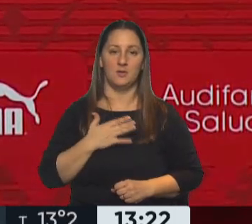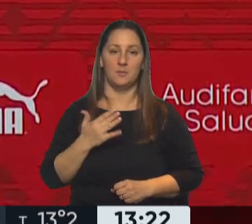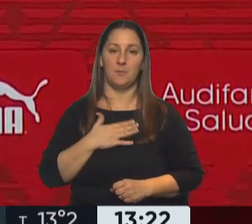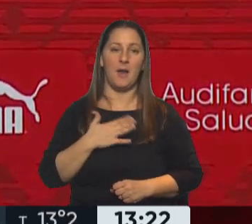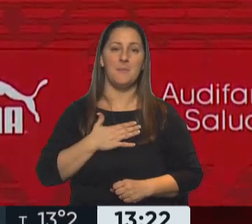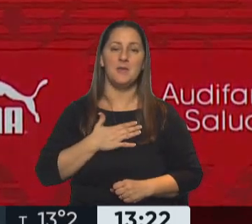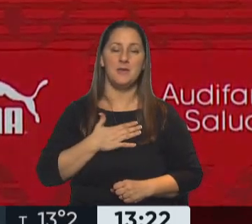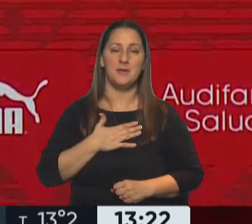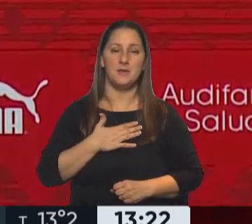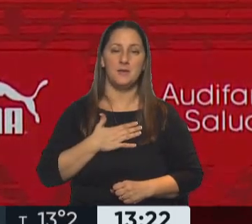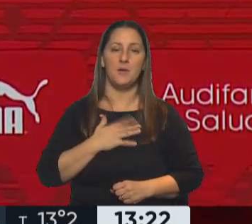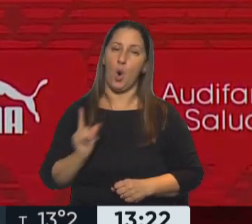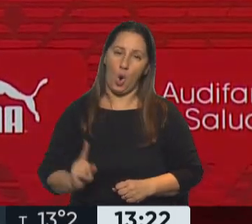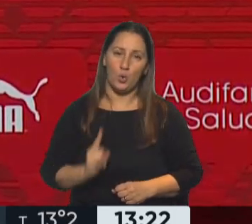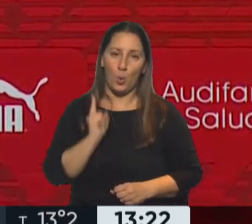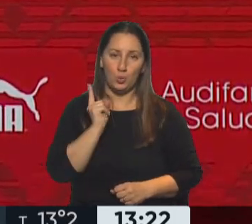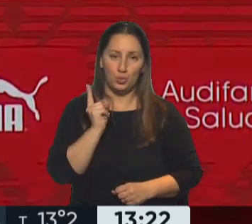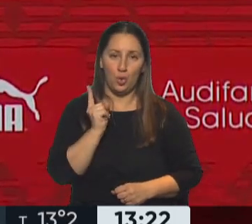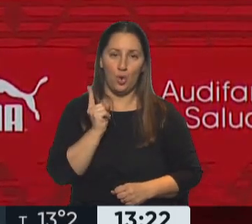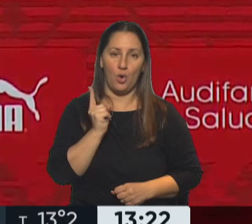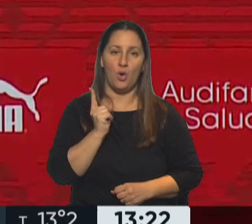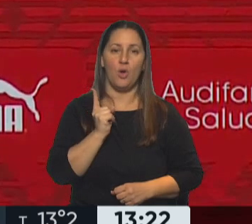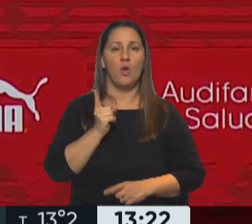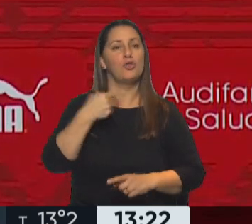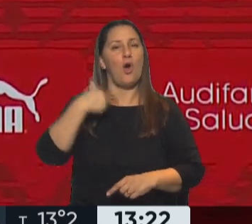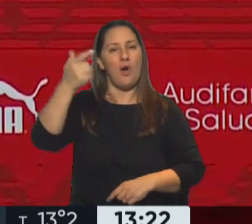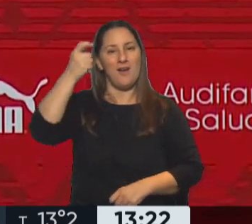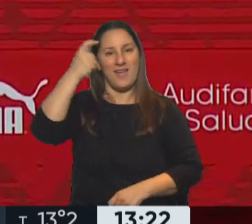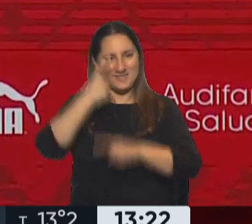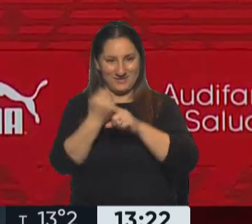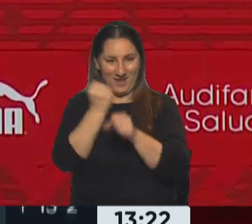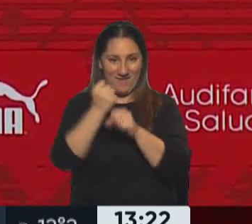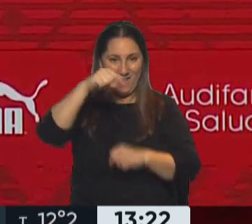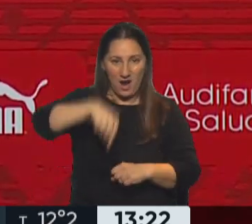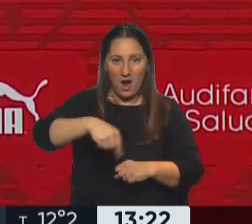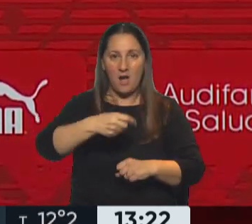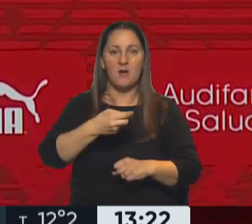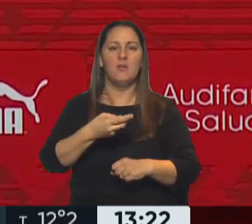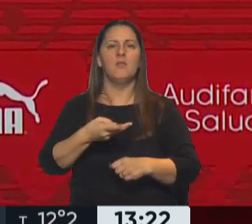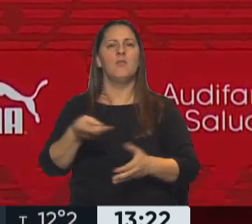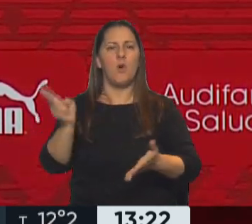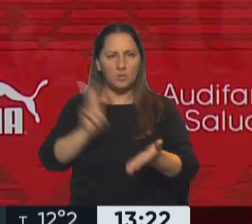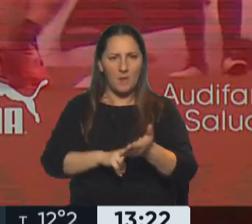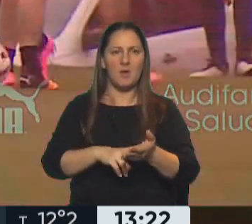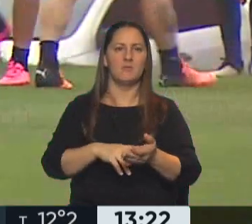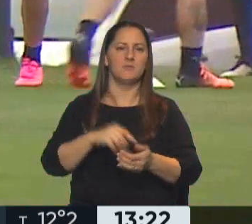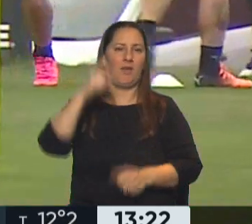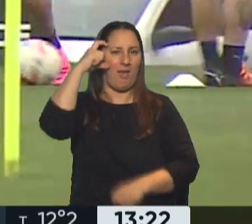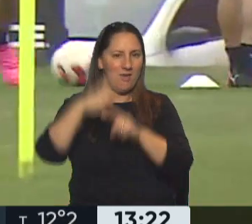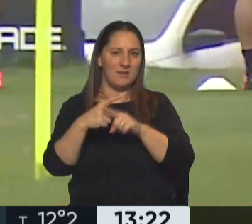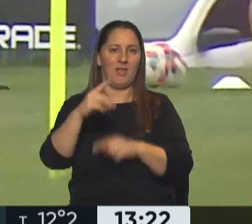desde todo lugar, un orgullo que lugares donde estuviste, no es habitual que técnicos que estuvieron en un